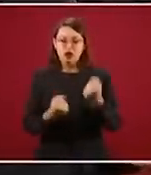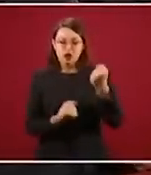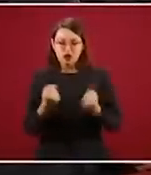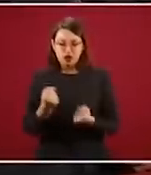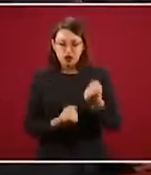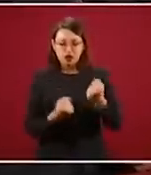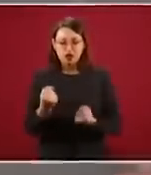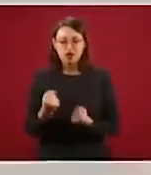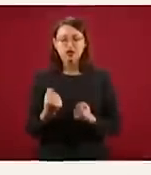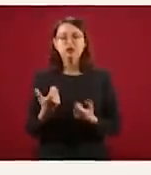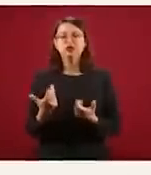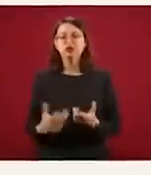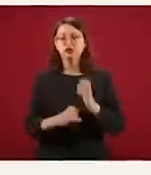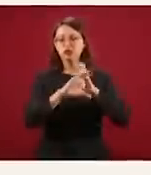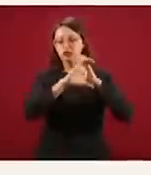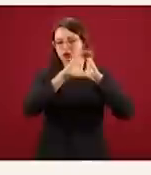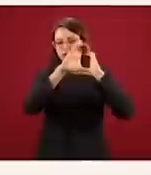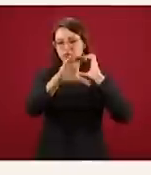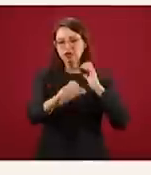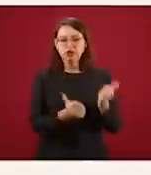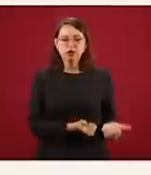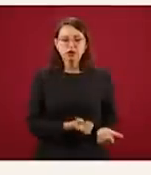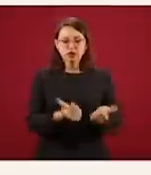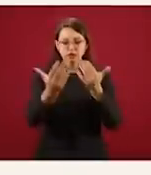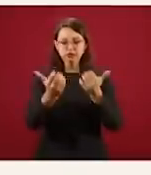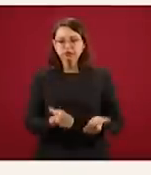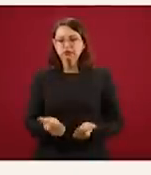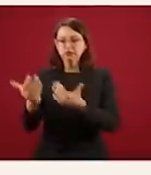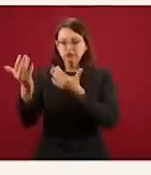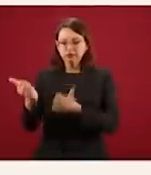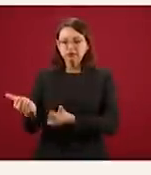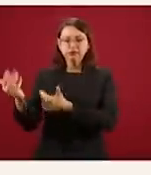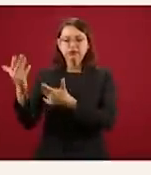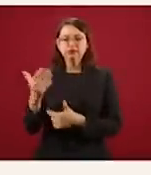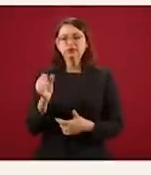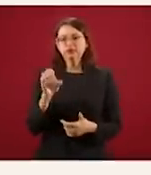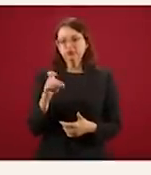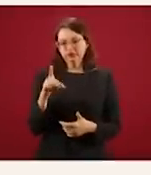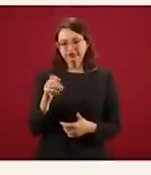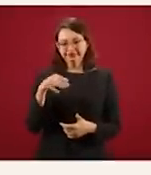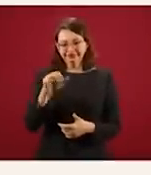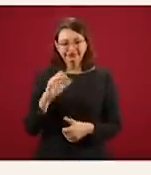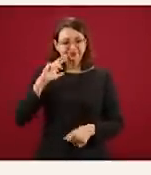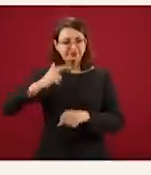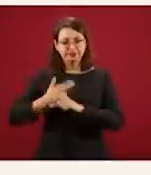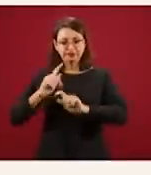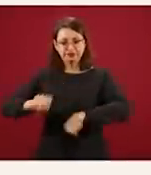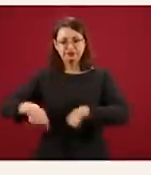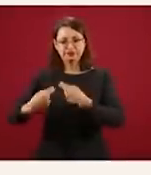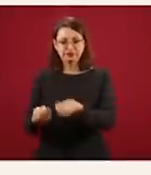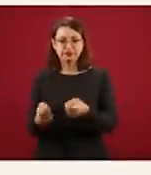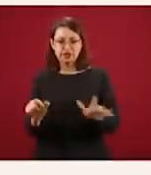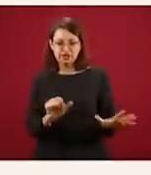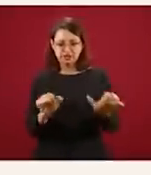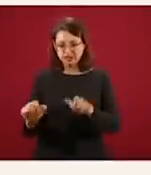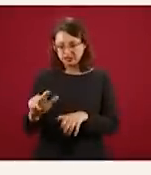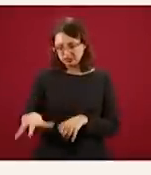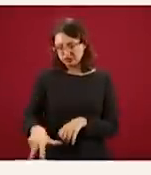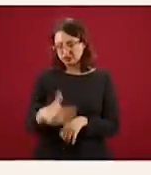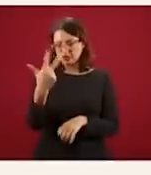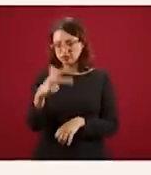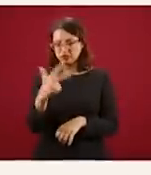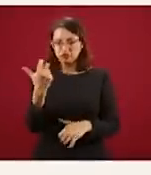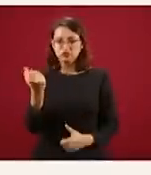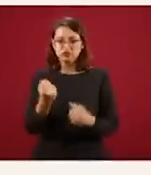por SEDENA. Se realizaron las siguientes acciones: 612 autotanques adquiridos,